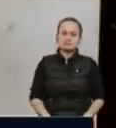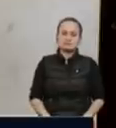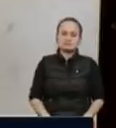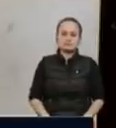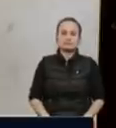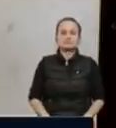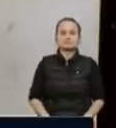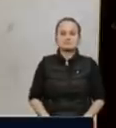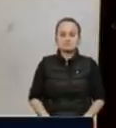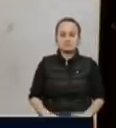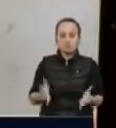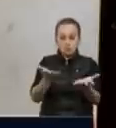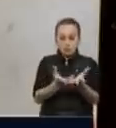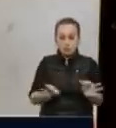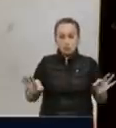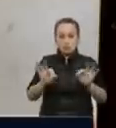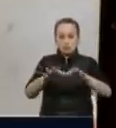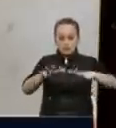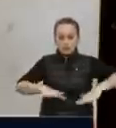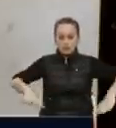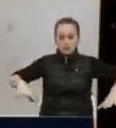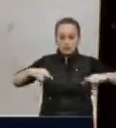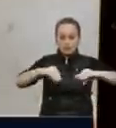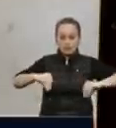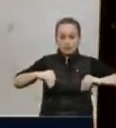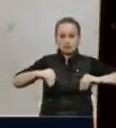Hay que recuperar el control del territorio,